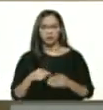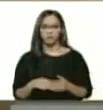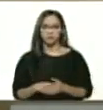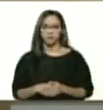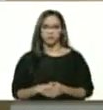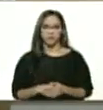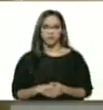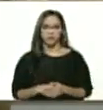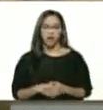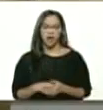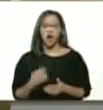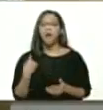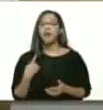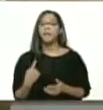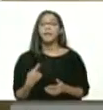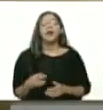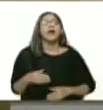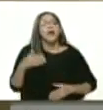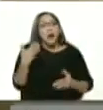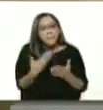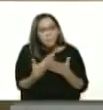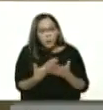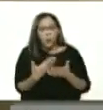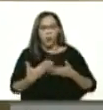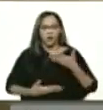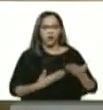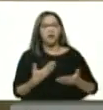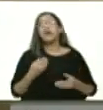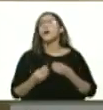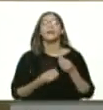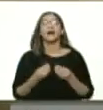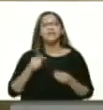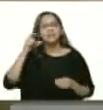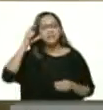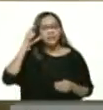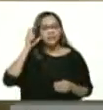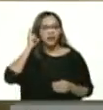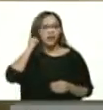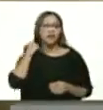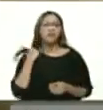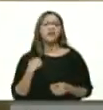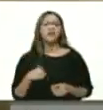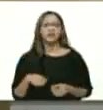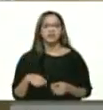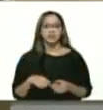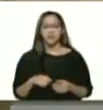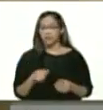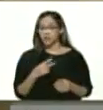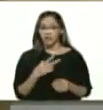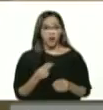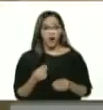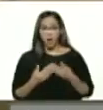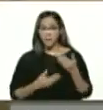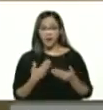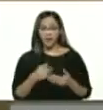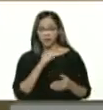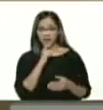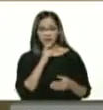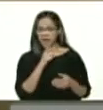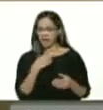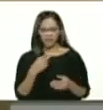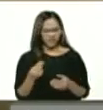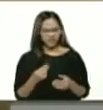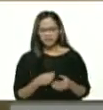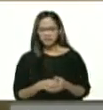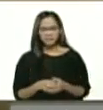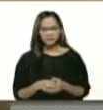a unas primarias la postulación el proceso de postulación y lo vamos a hacer ese día ese día no es un proceso complicado no no no